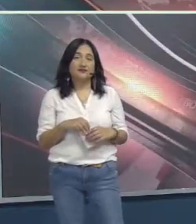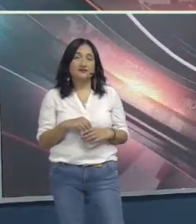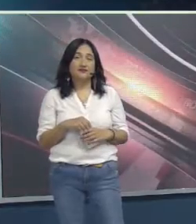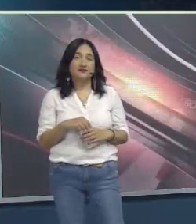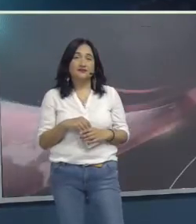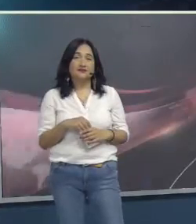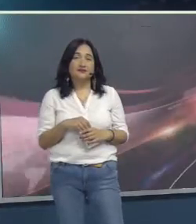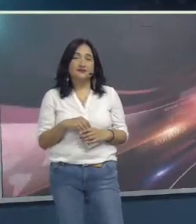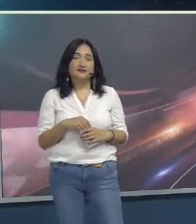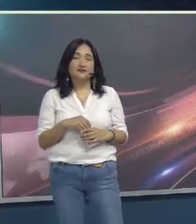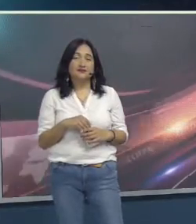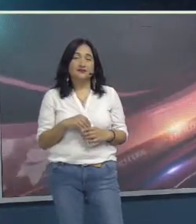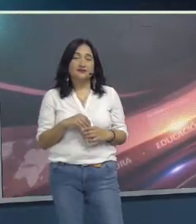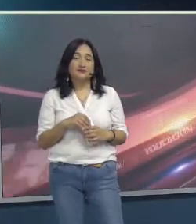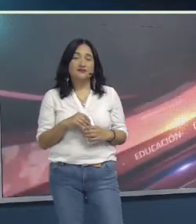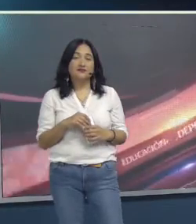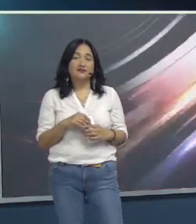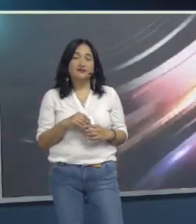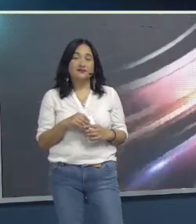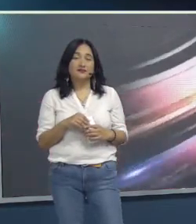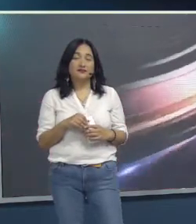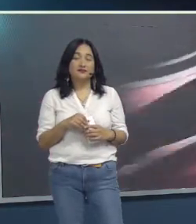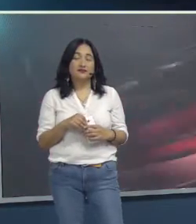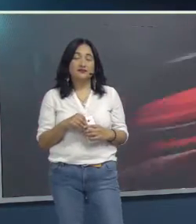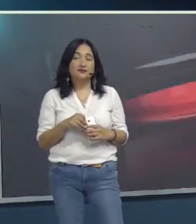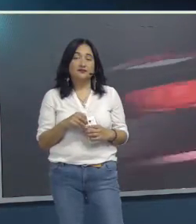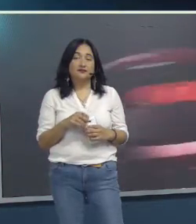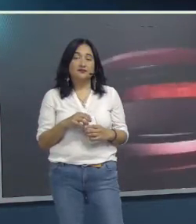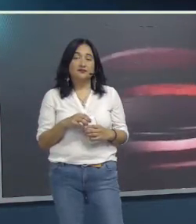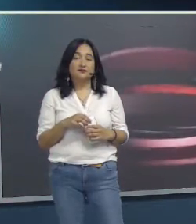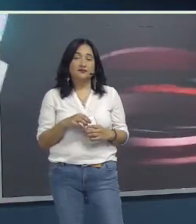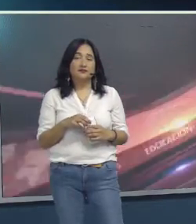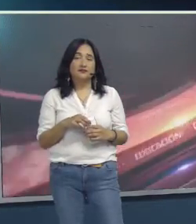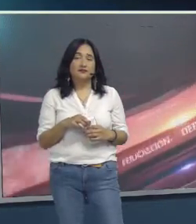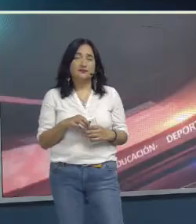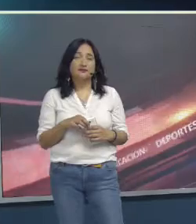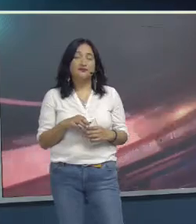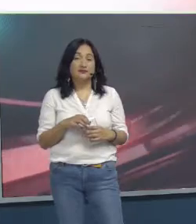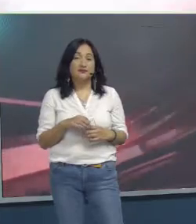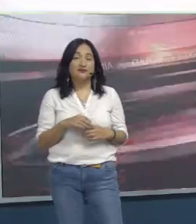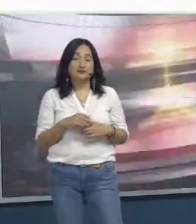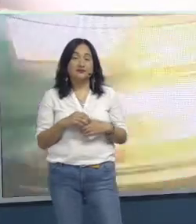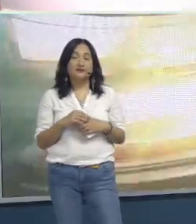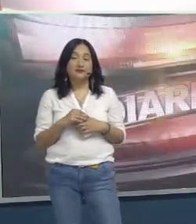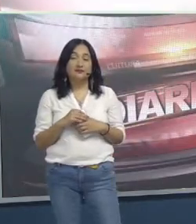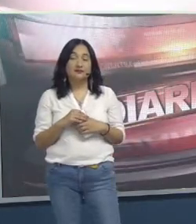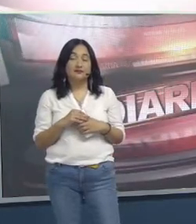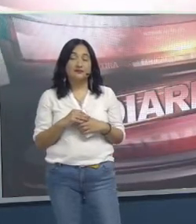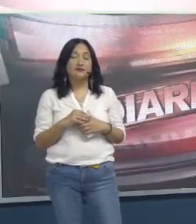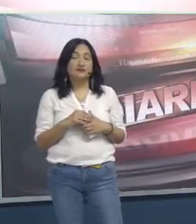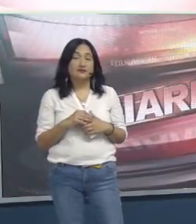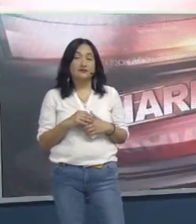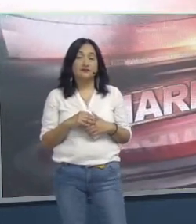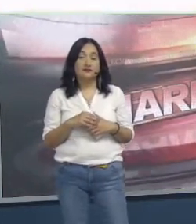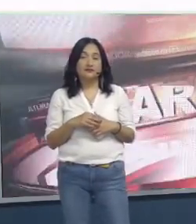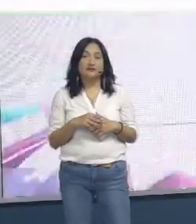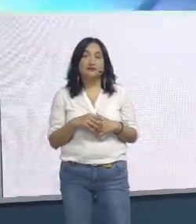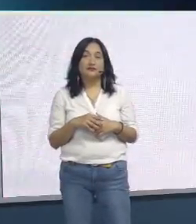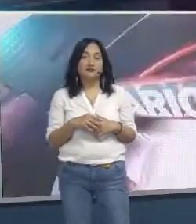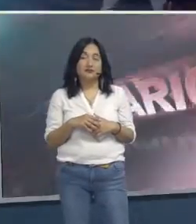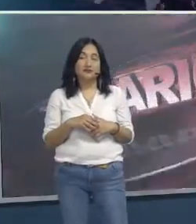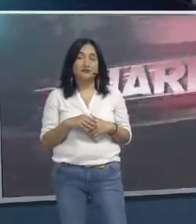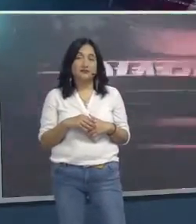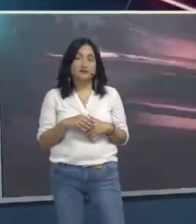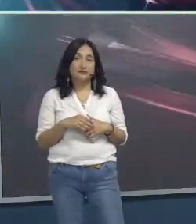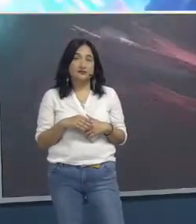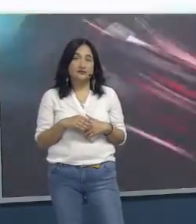adherido a esta decisión que tomó el gobernador, que no fue fácil, él mismo lo dijo, fue el día quizás menos esperado, pero para